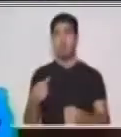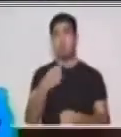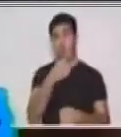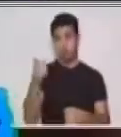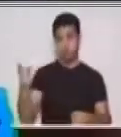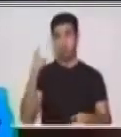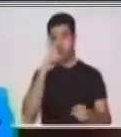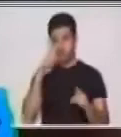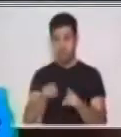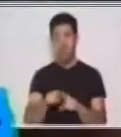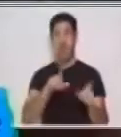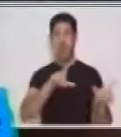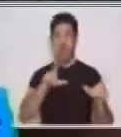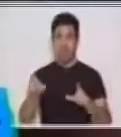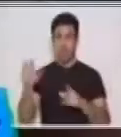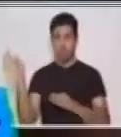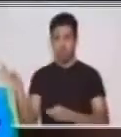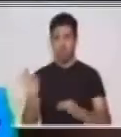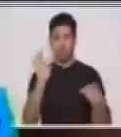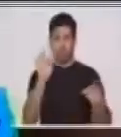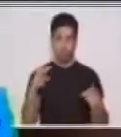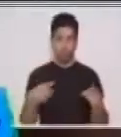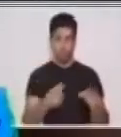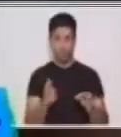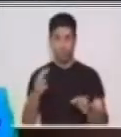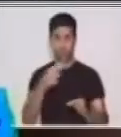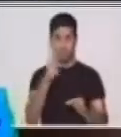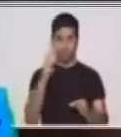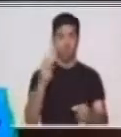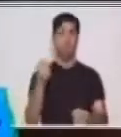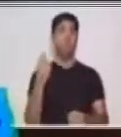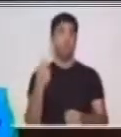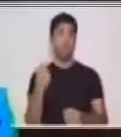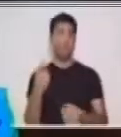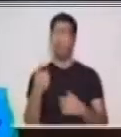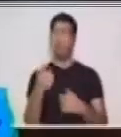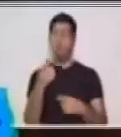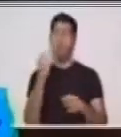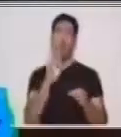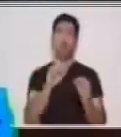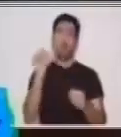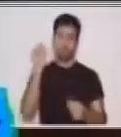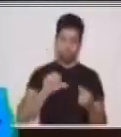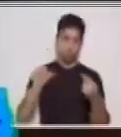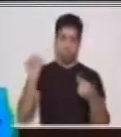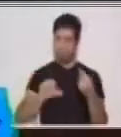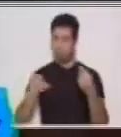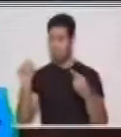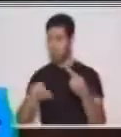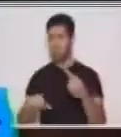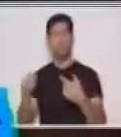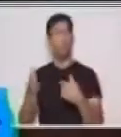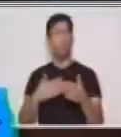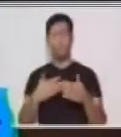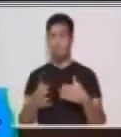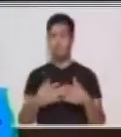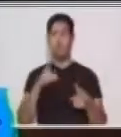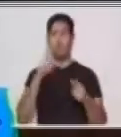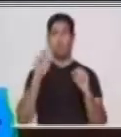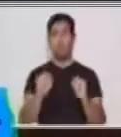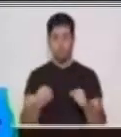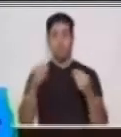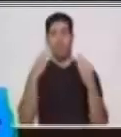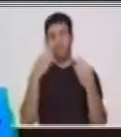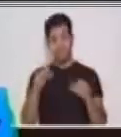que tener el tuyo ya armado. Si no te sale a la primera, sigue intentando, porque de los errores aprendemos todos los días